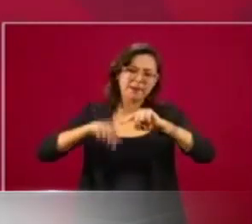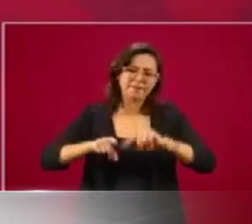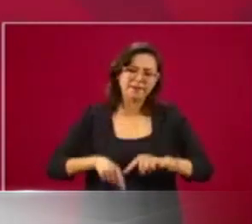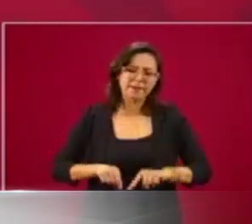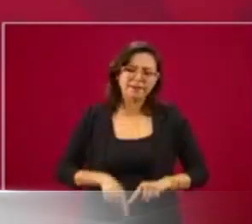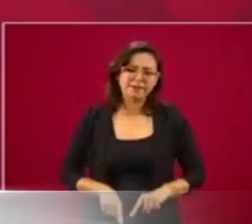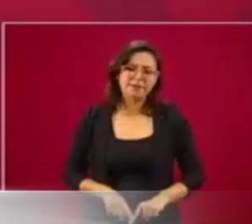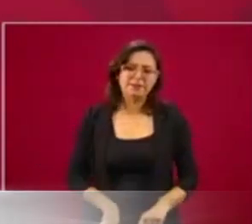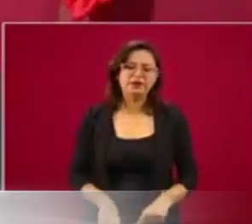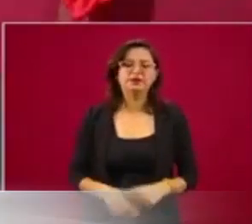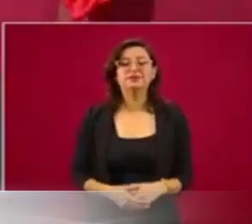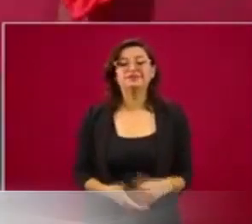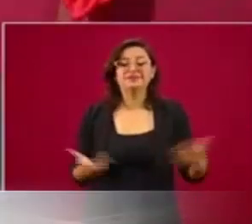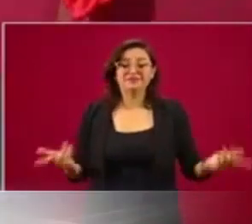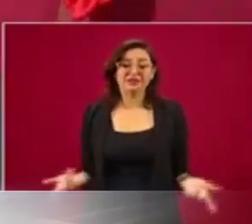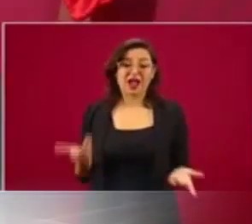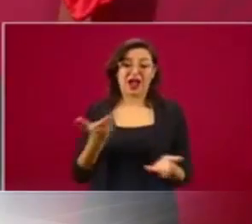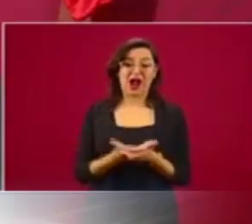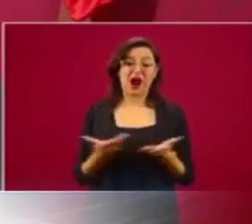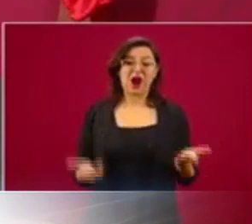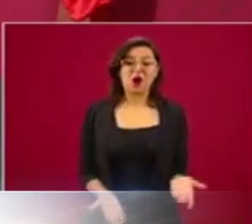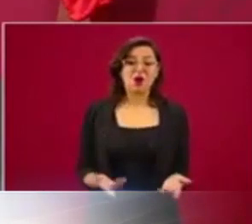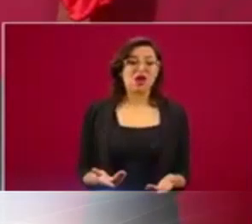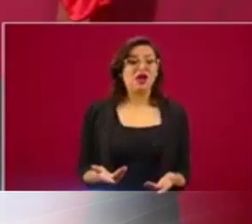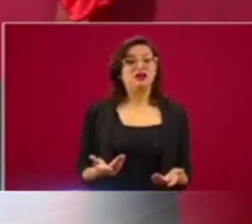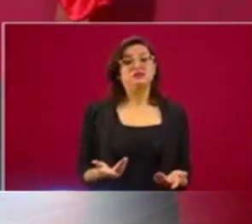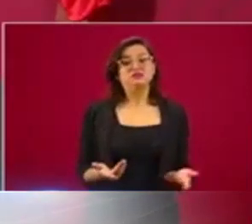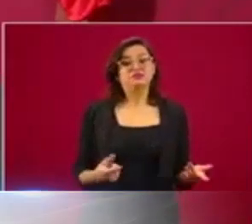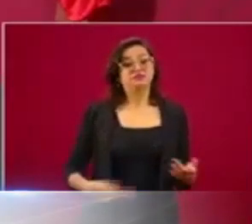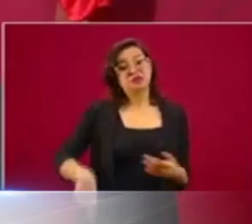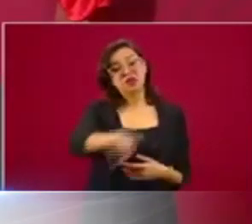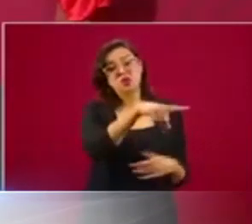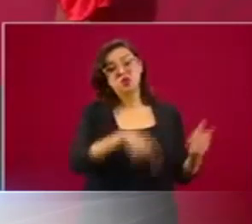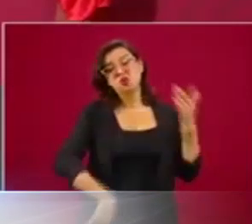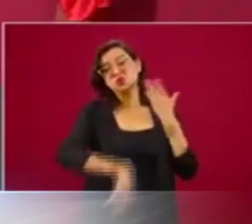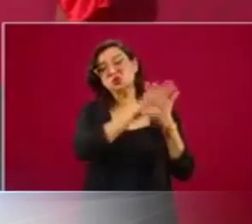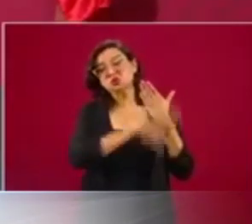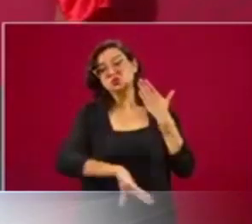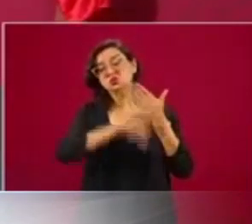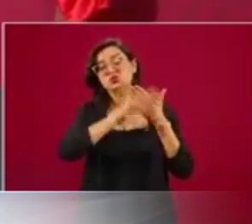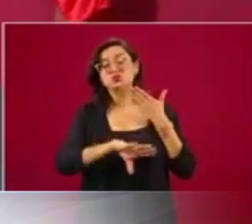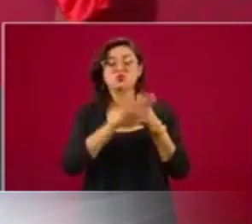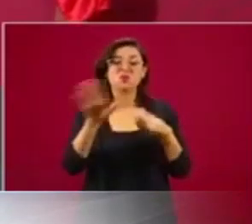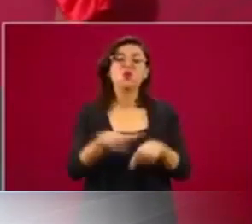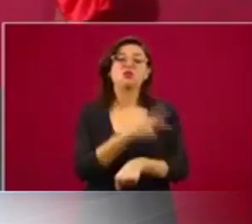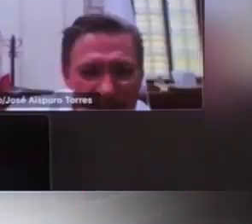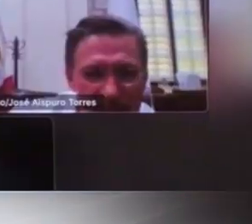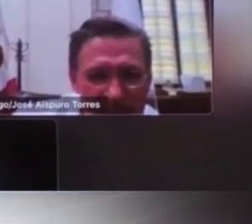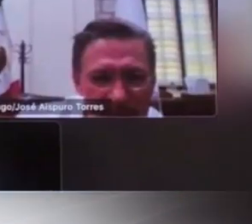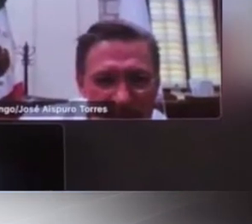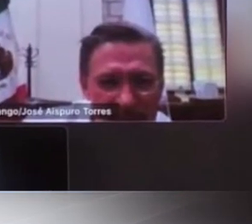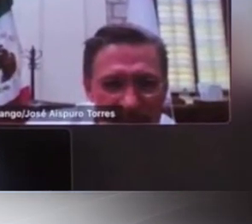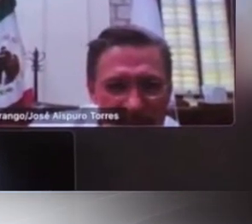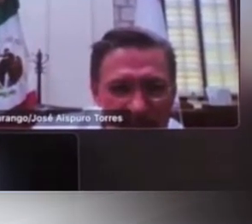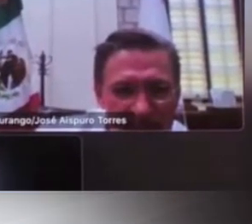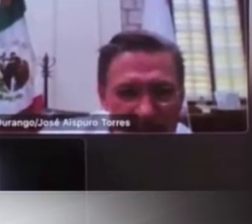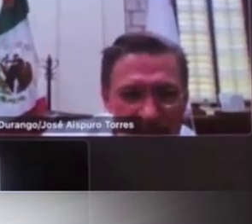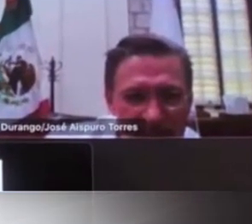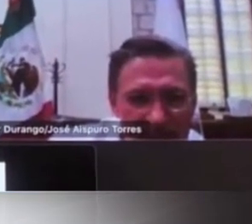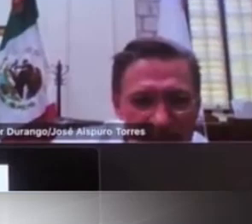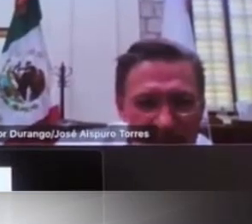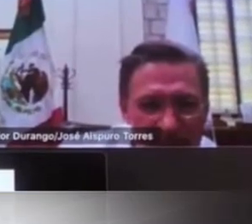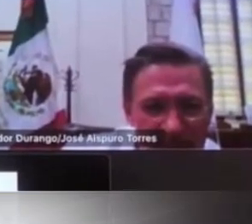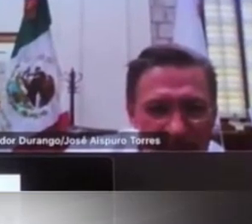lo que incorrectamente los anunciaron como recursos extra que se enviarán a las entidades federativas. Luego entonces,